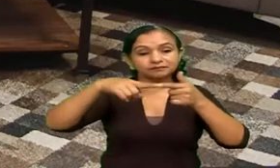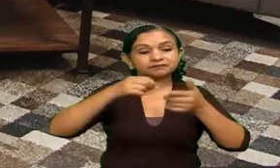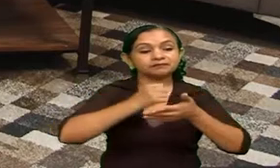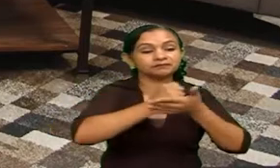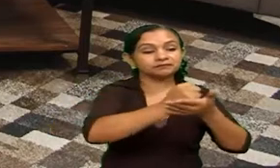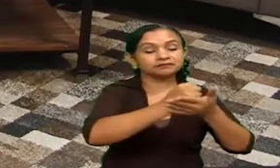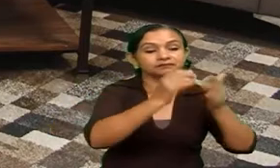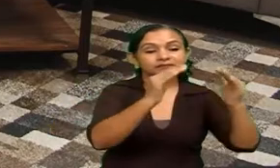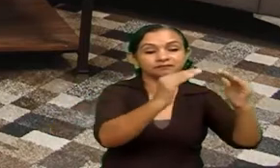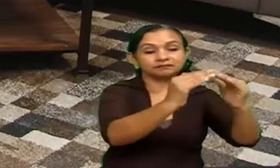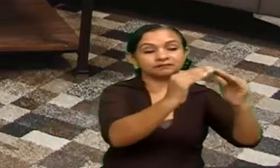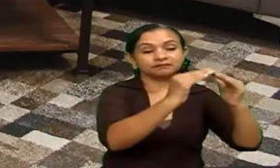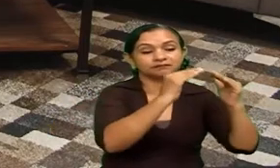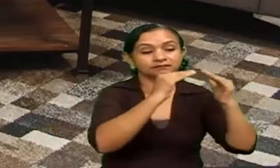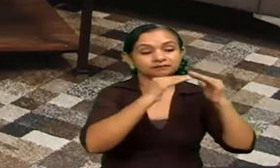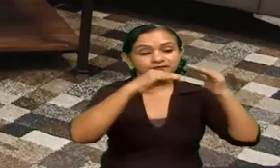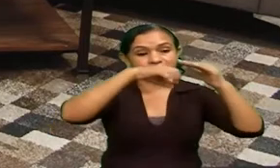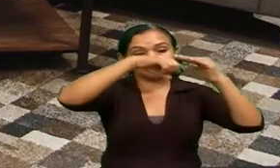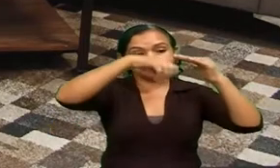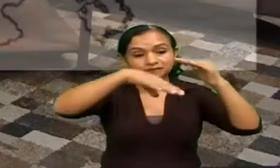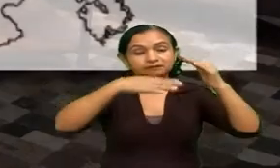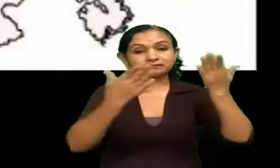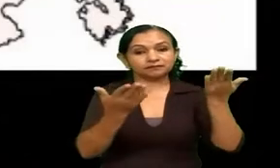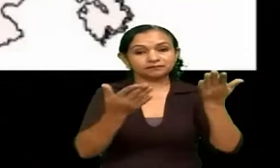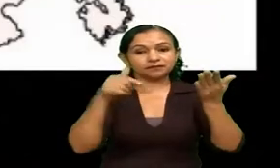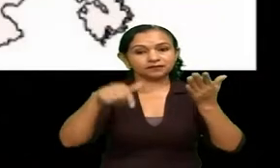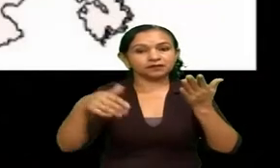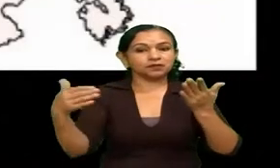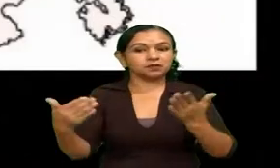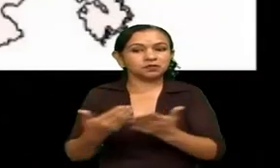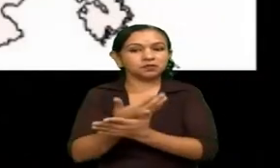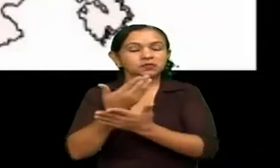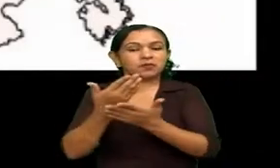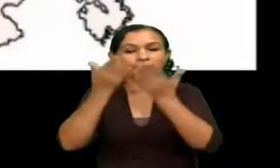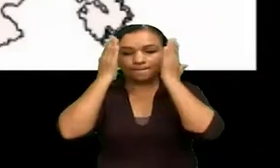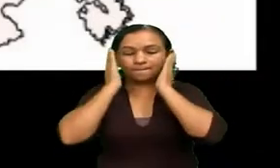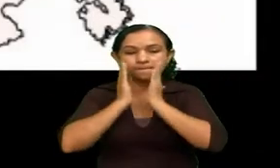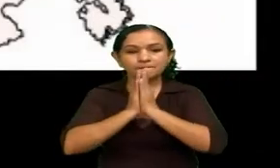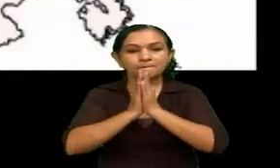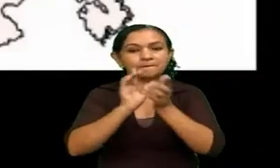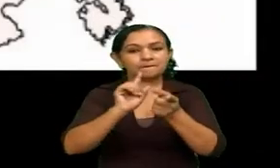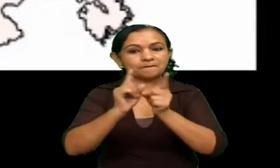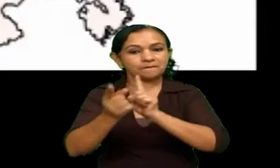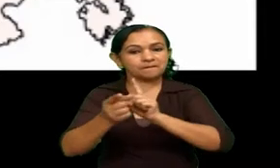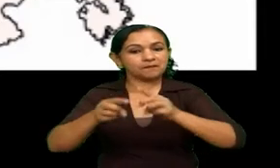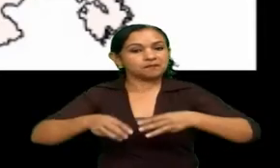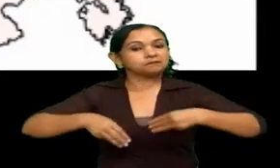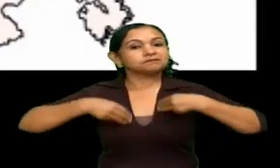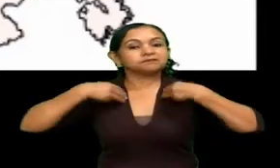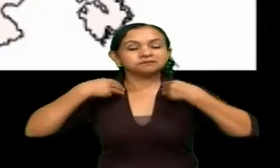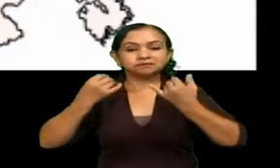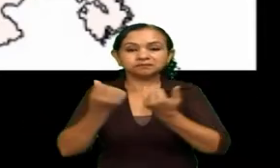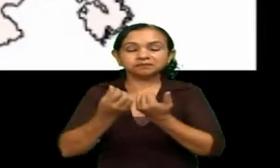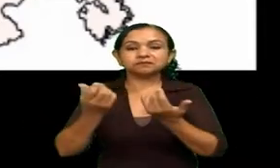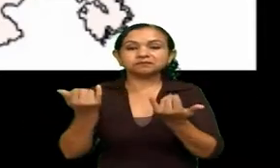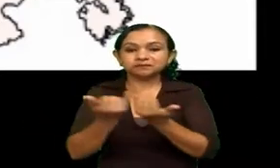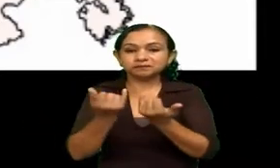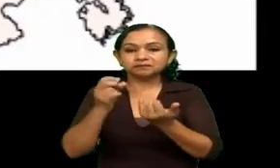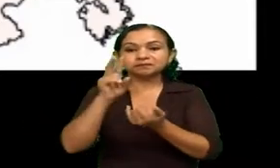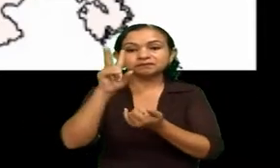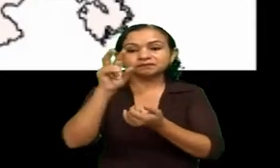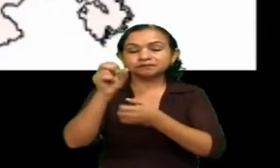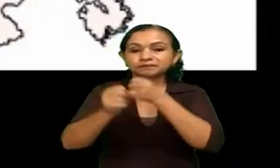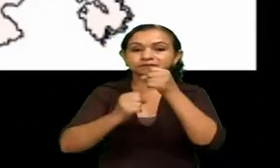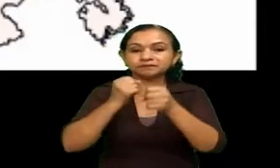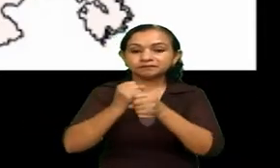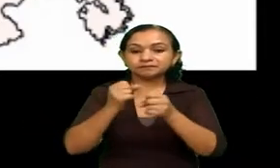población. Hoy tenemos moderna la subestación La Virgen, con capacidad para 20 años de crecimiento